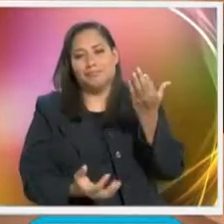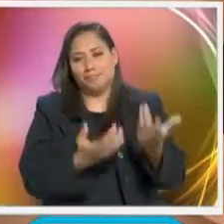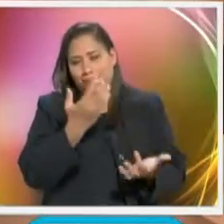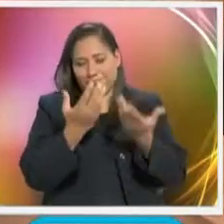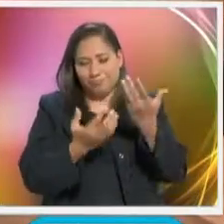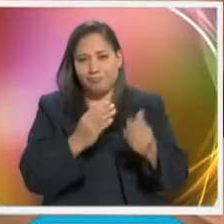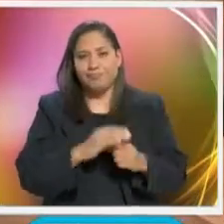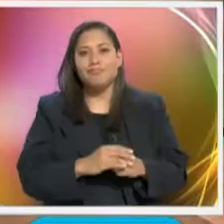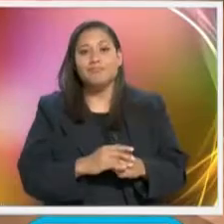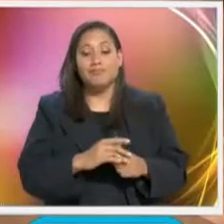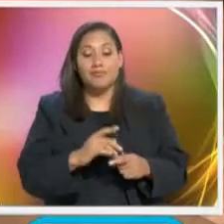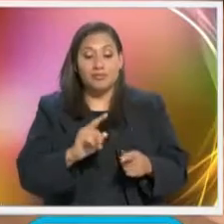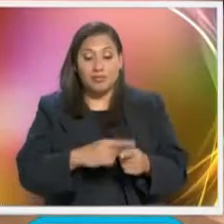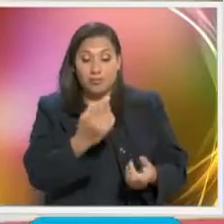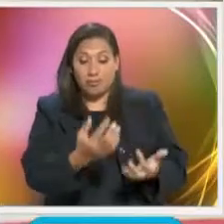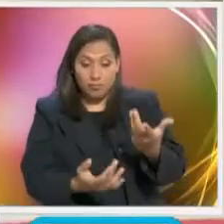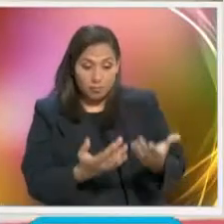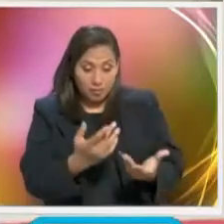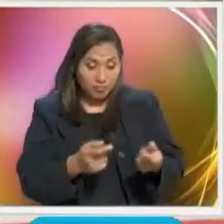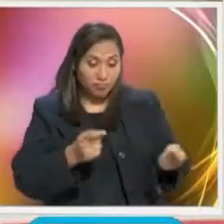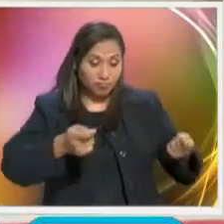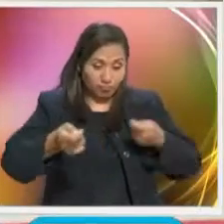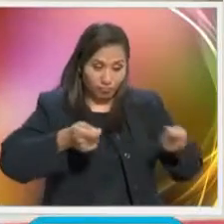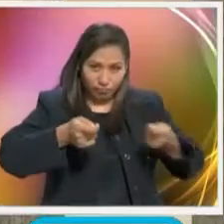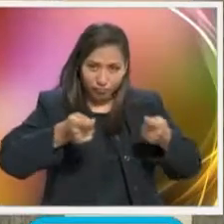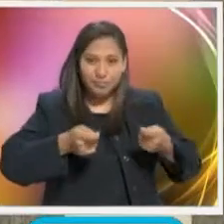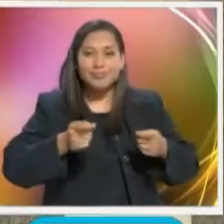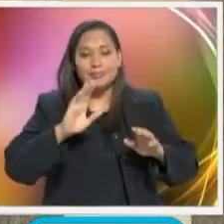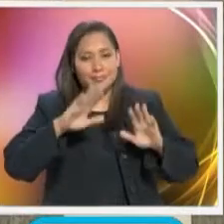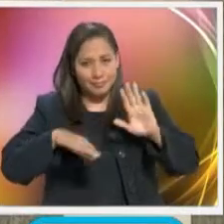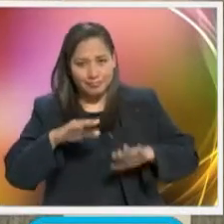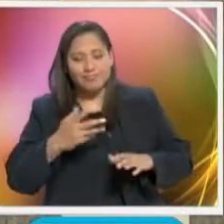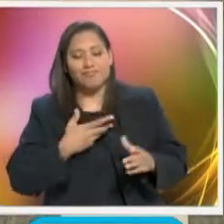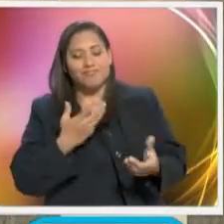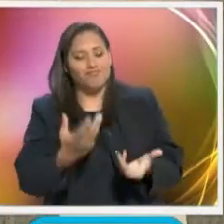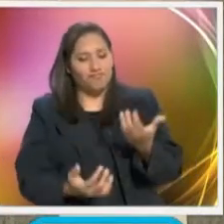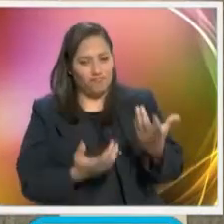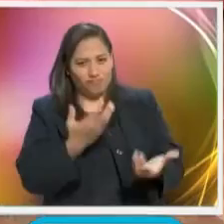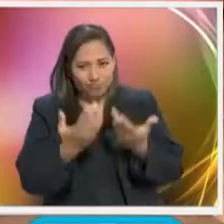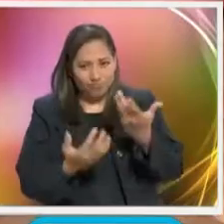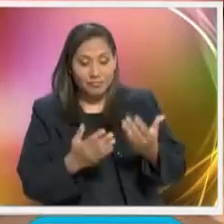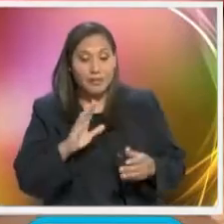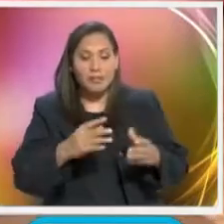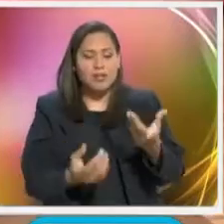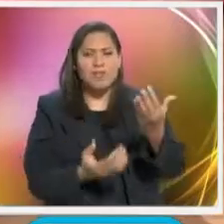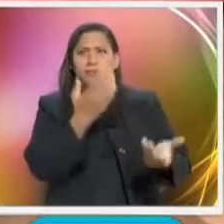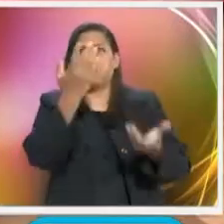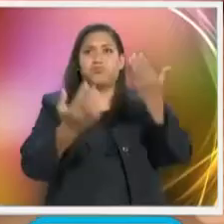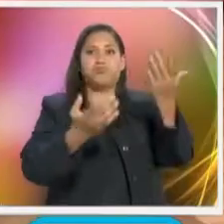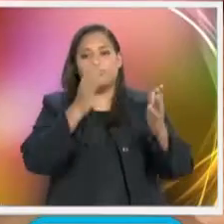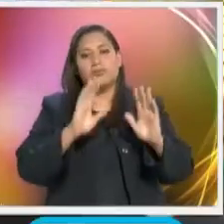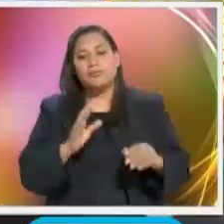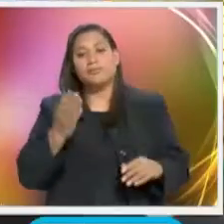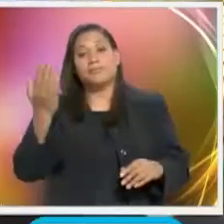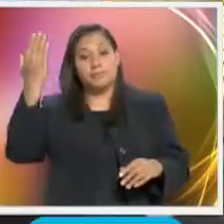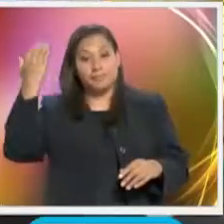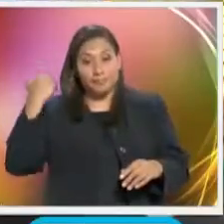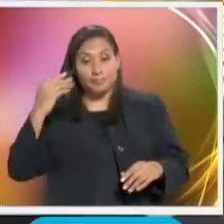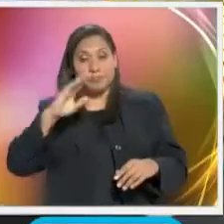tenemos el fuego. Desde que lo pudimos controlar. Exactamente, cuando a veces se nos descontrola. Entonces ya desde la